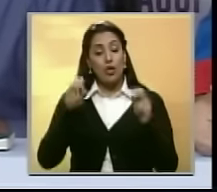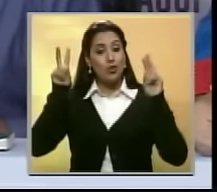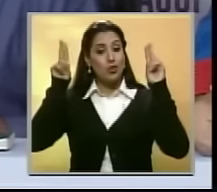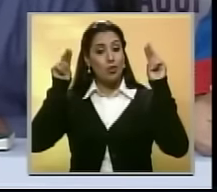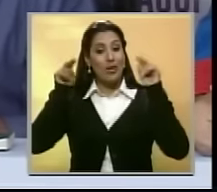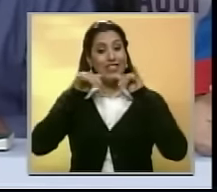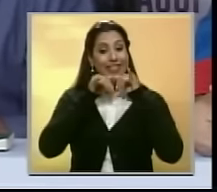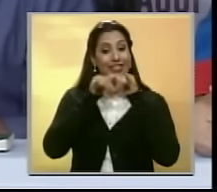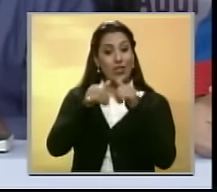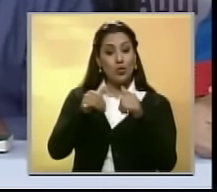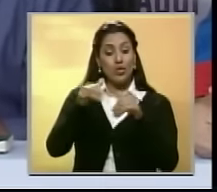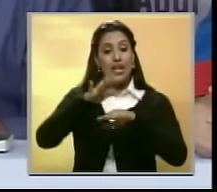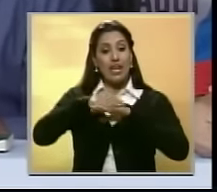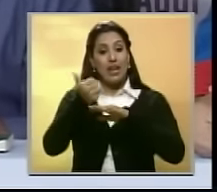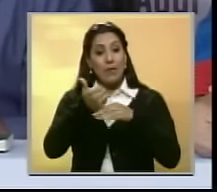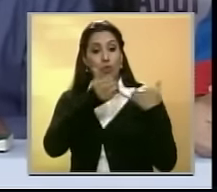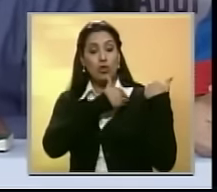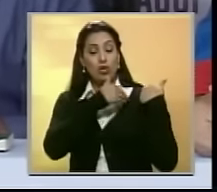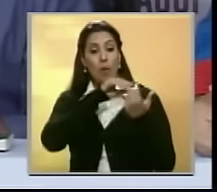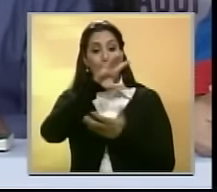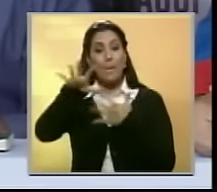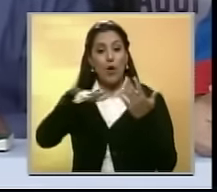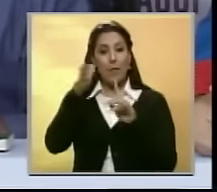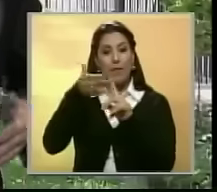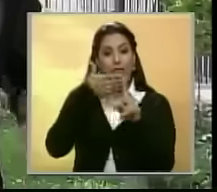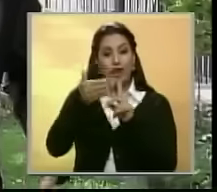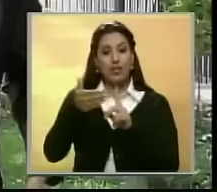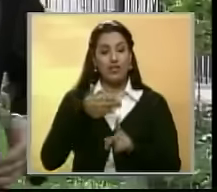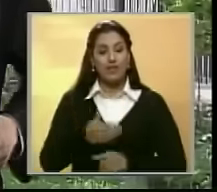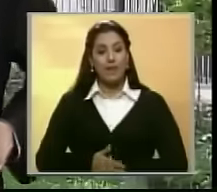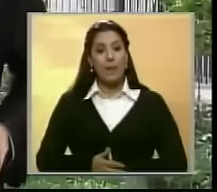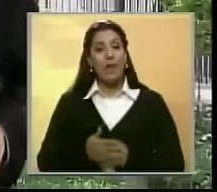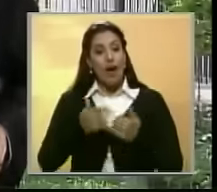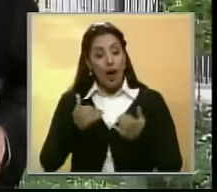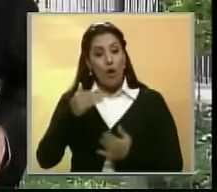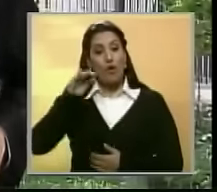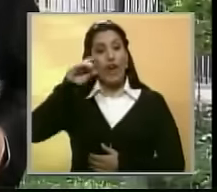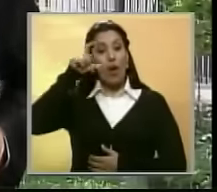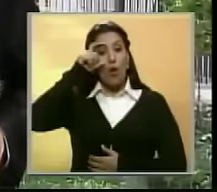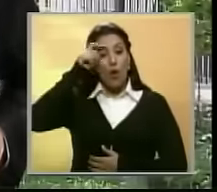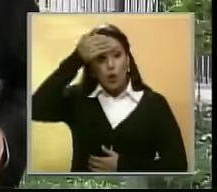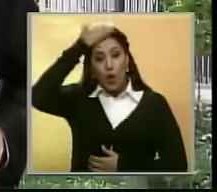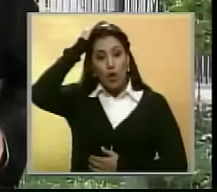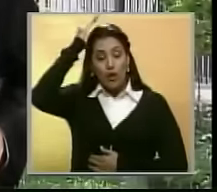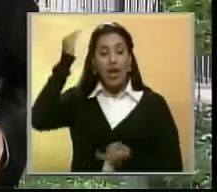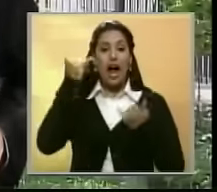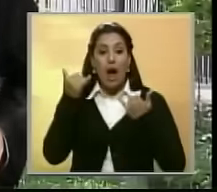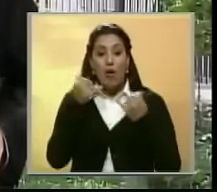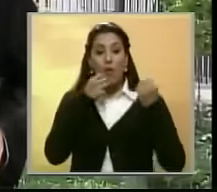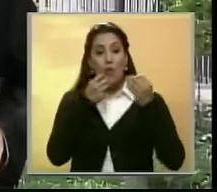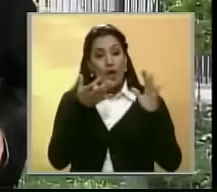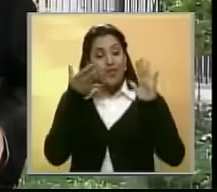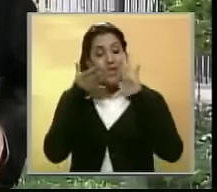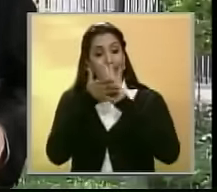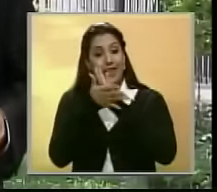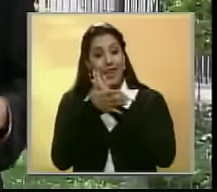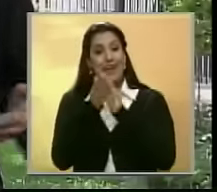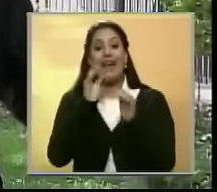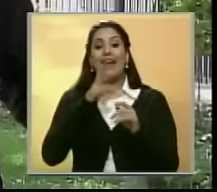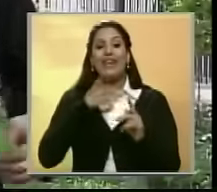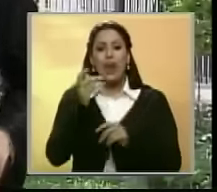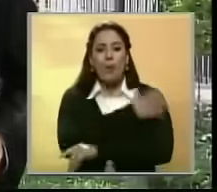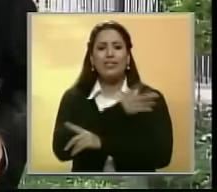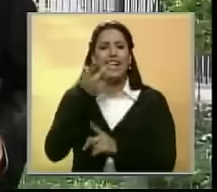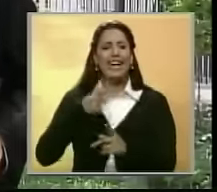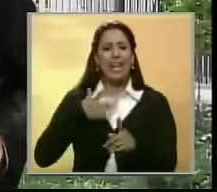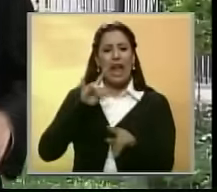supuesta denuncia que lo involucraría en un caso de agresión. Rodríguez también reiteró que con este proceso del revocatorio la oposición solo pretende